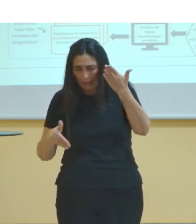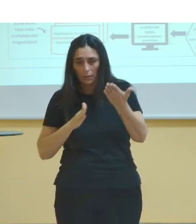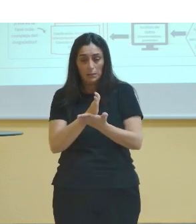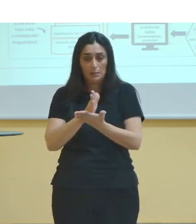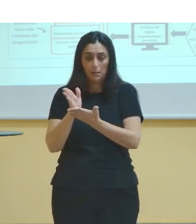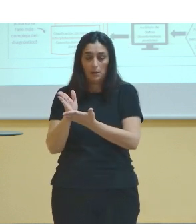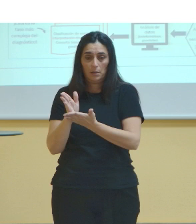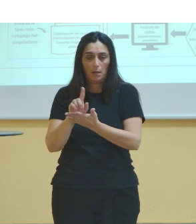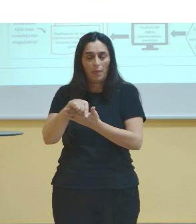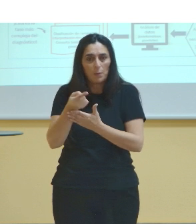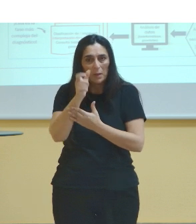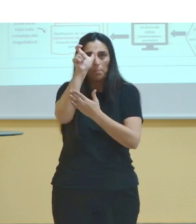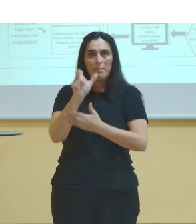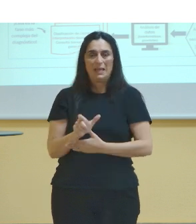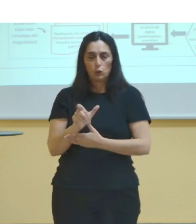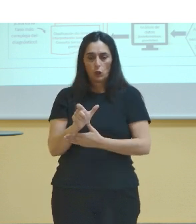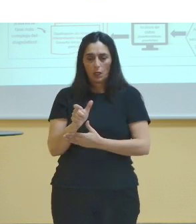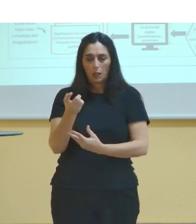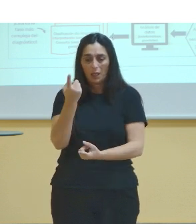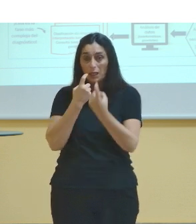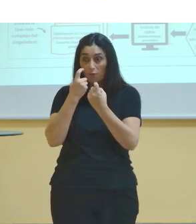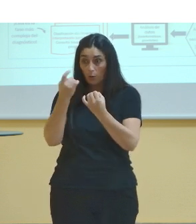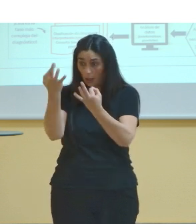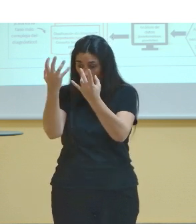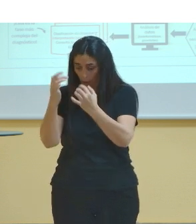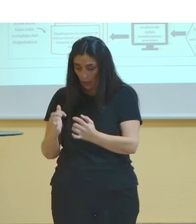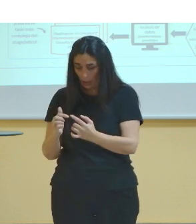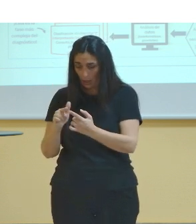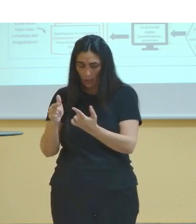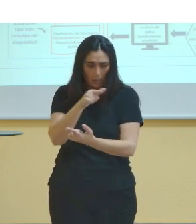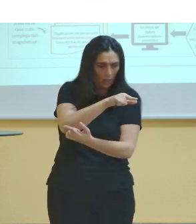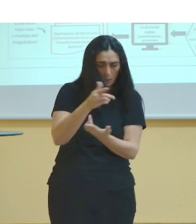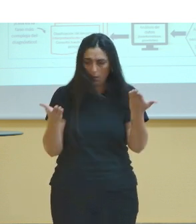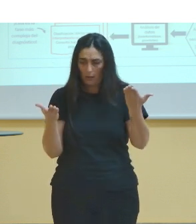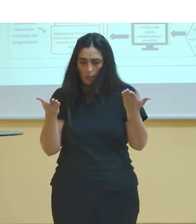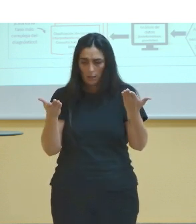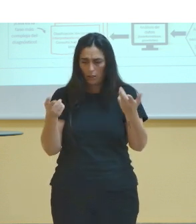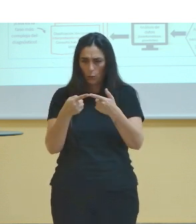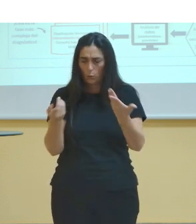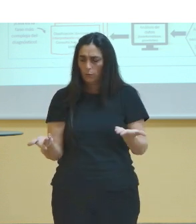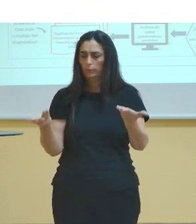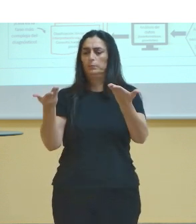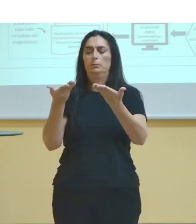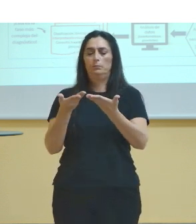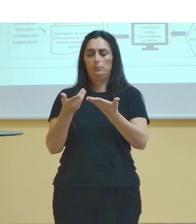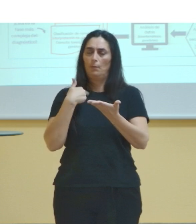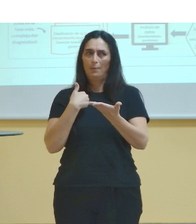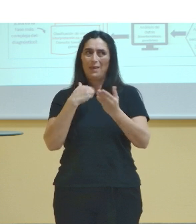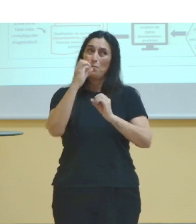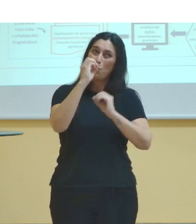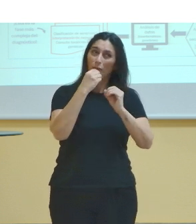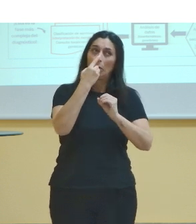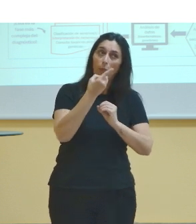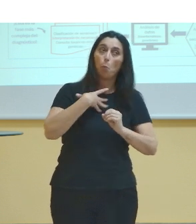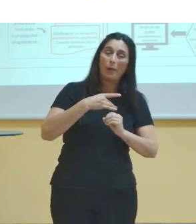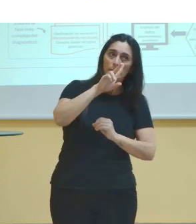haber una persona que con toda esa información interprete y sepa decirte probabilísticamente, pues esto podría ser esto podría ser esto